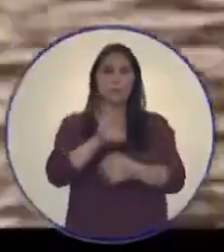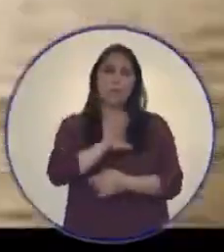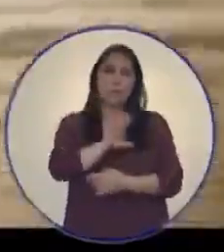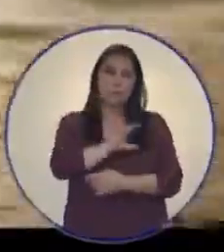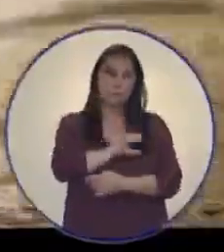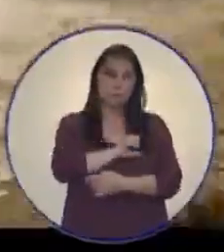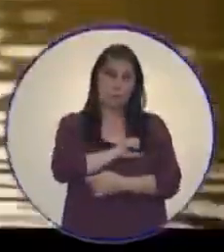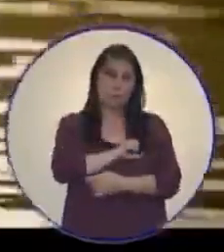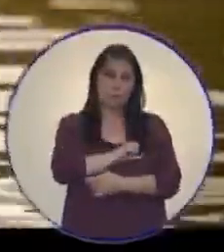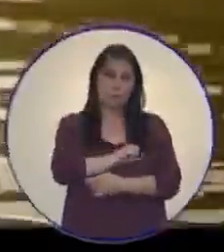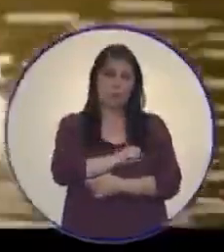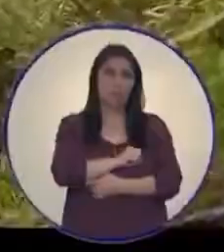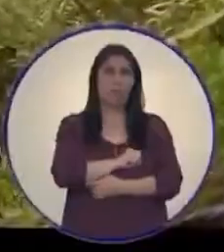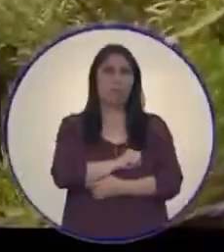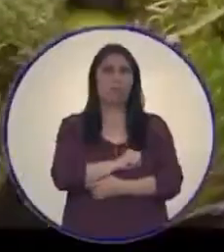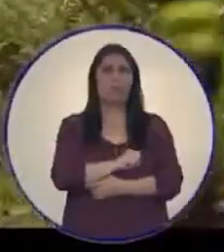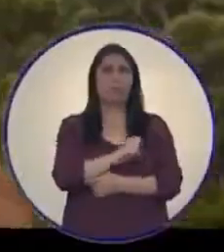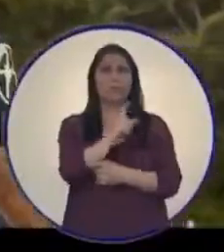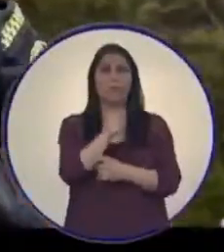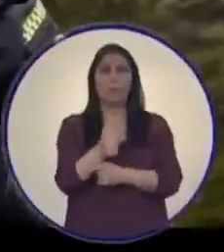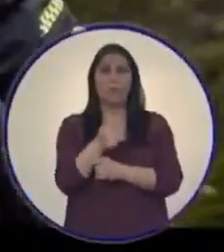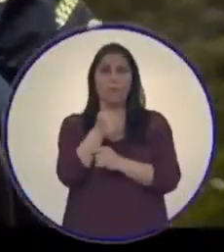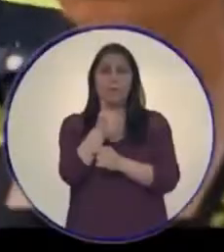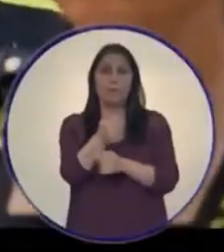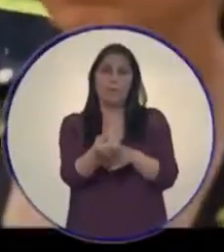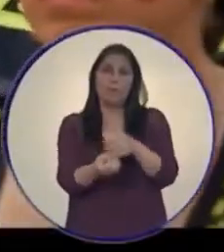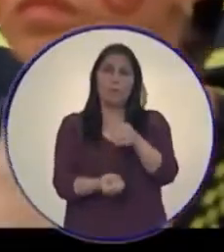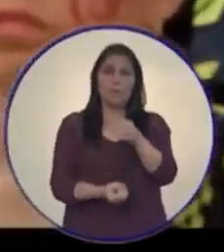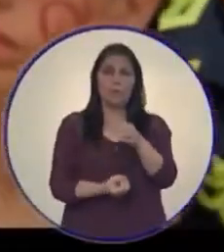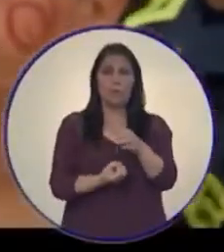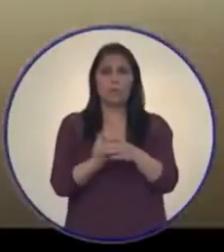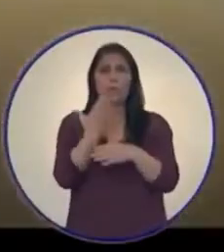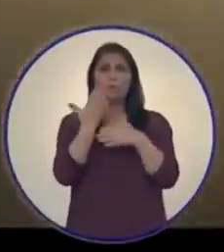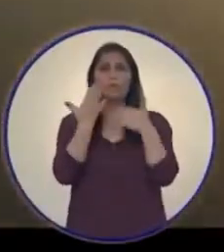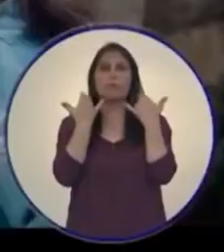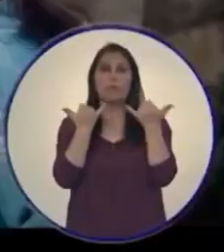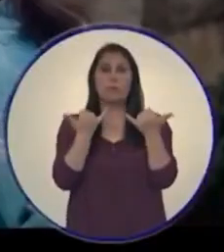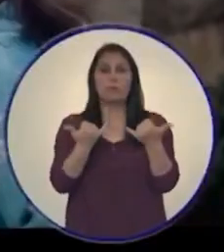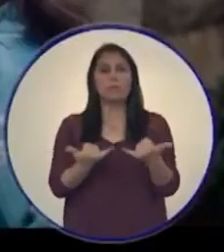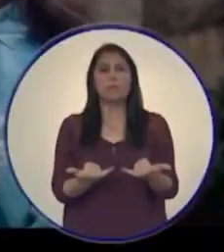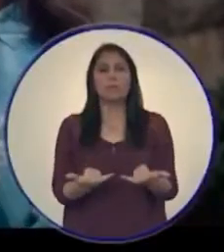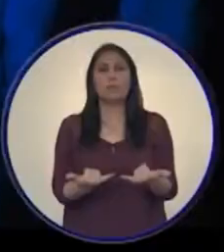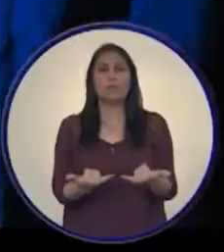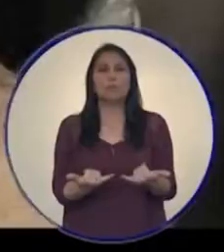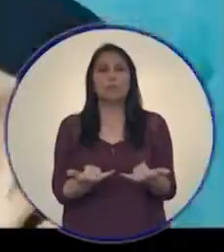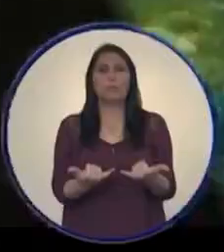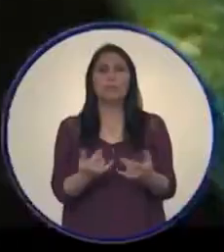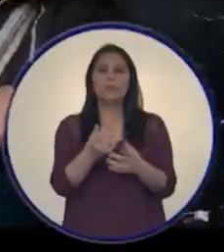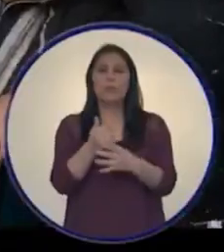surcos de dolores el viente de